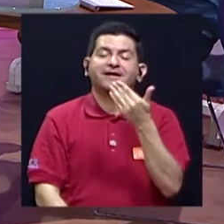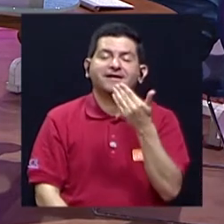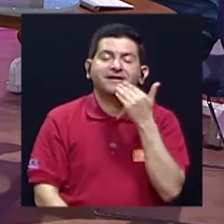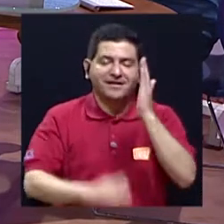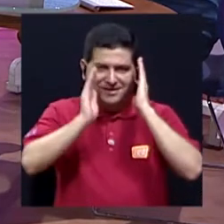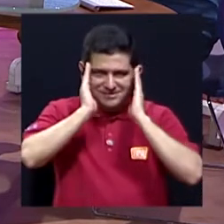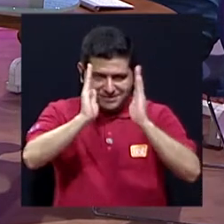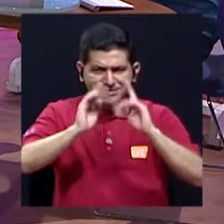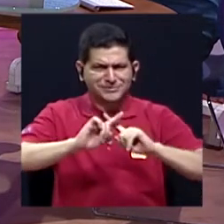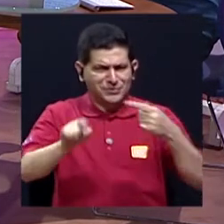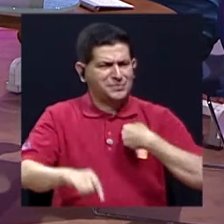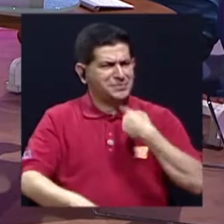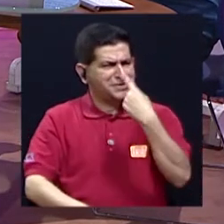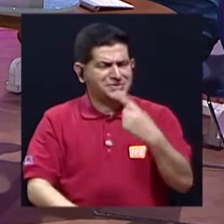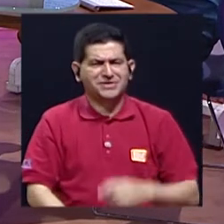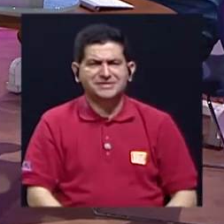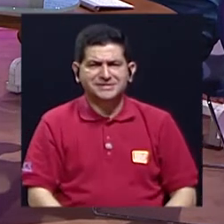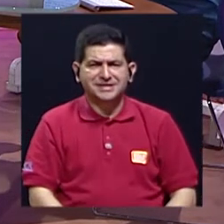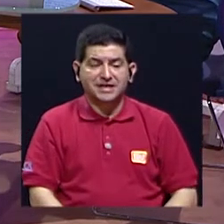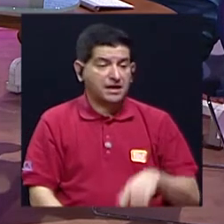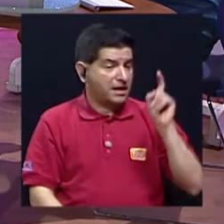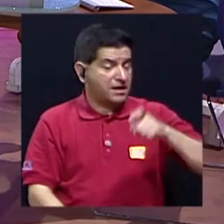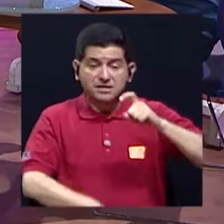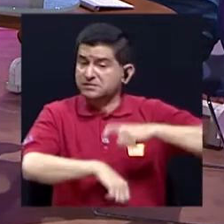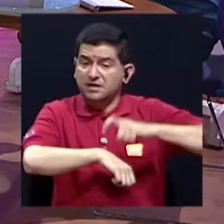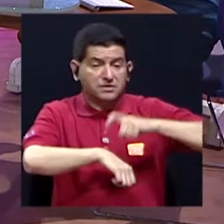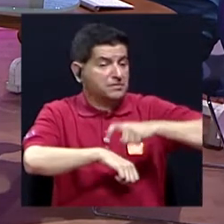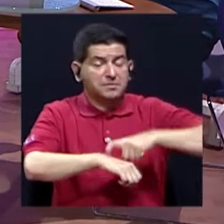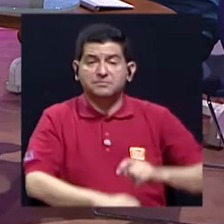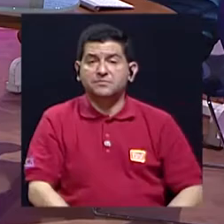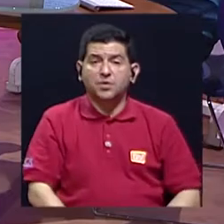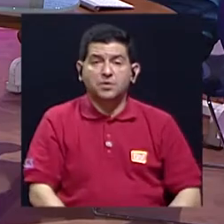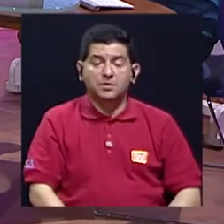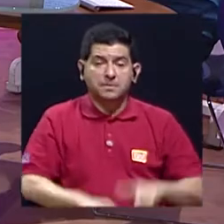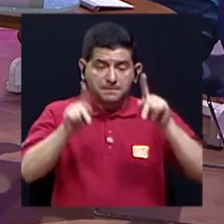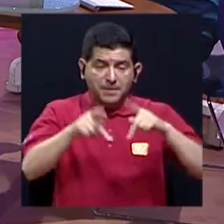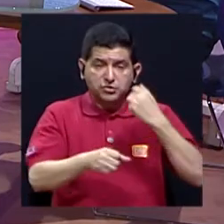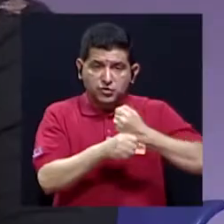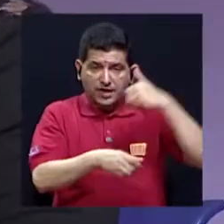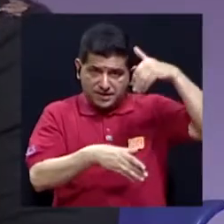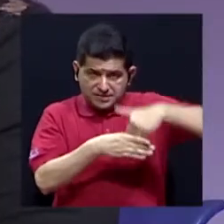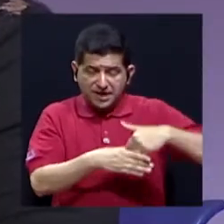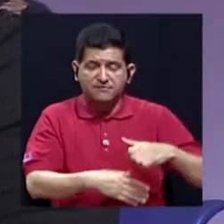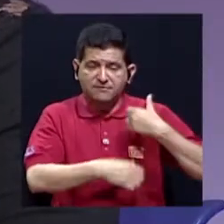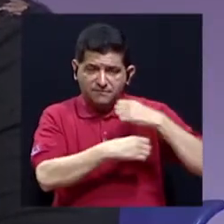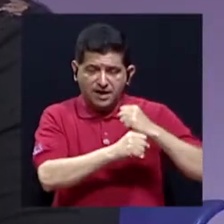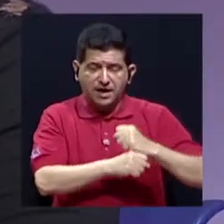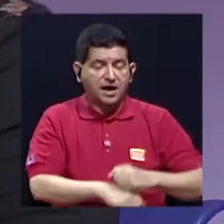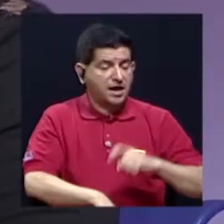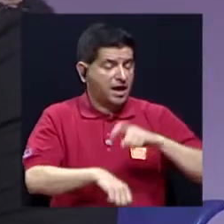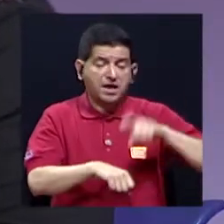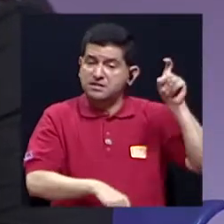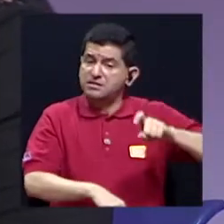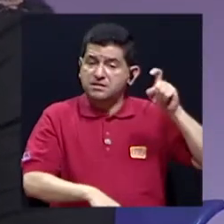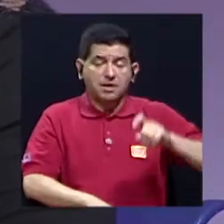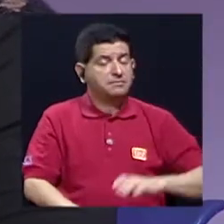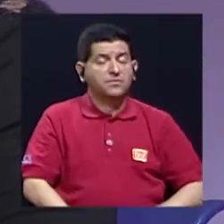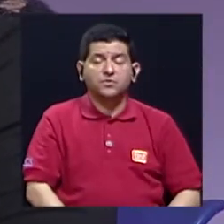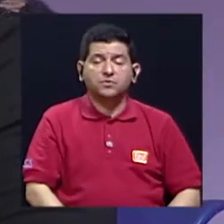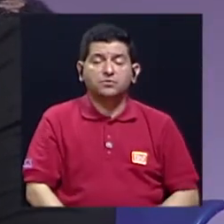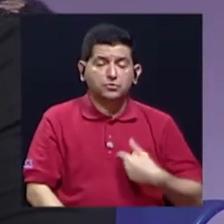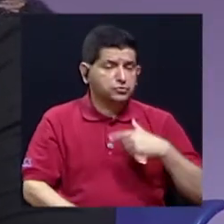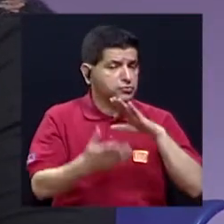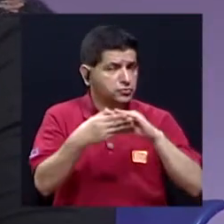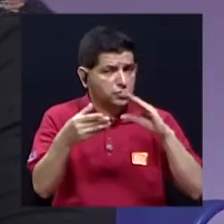tan atento, pero le diría que el que sea necesario, porque para una regidora es responsable el que sea necesario. Por ejemplo, le